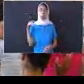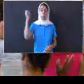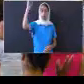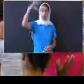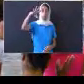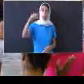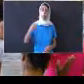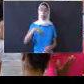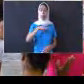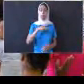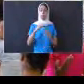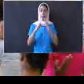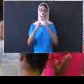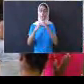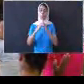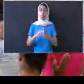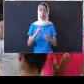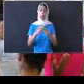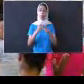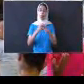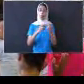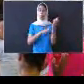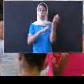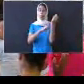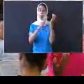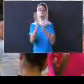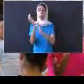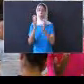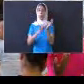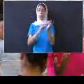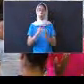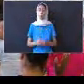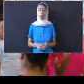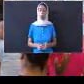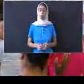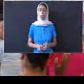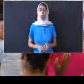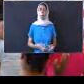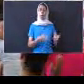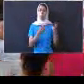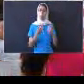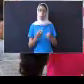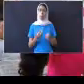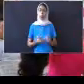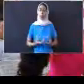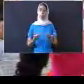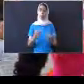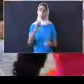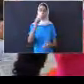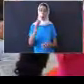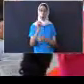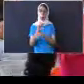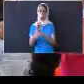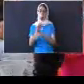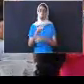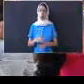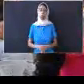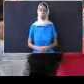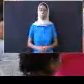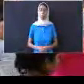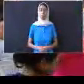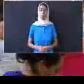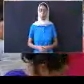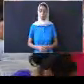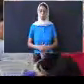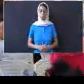Padre En el nombre poderoso de Jesús Señor Vamos a dar unos anuncios Vamos a